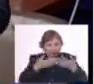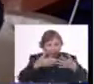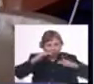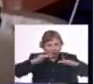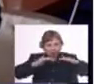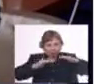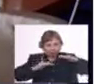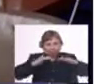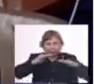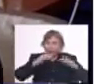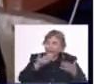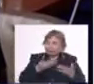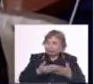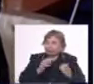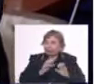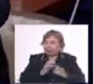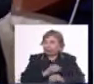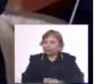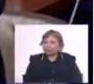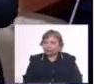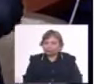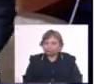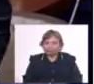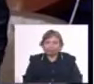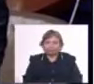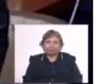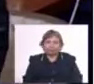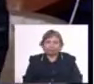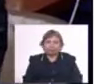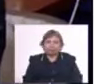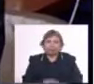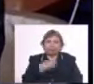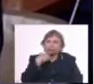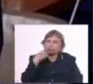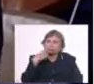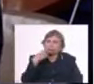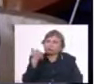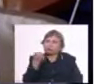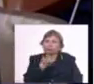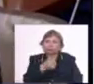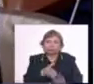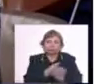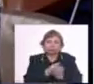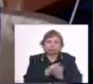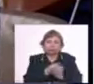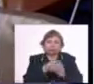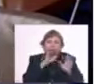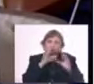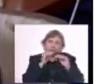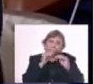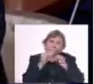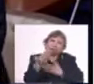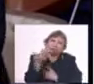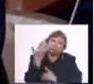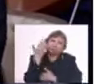equilibrio, el consenso. Una cosa más que lo conversábamos con otros colegas en la mañana,